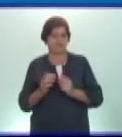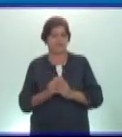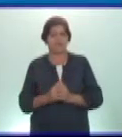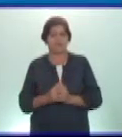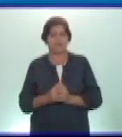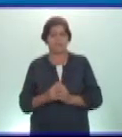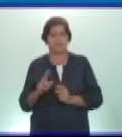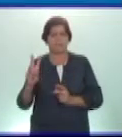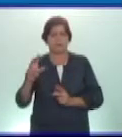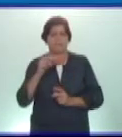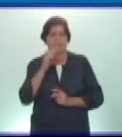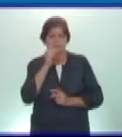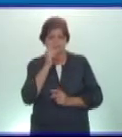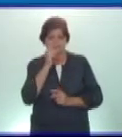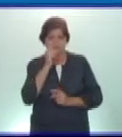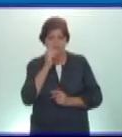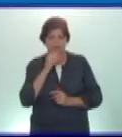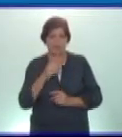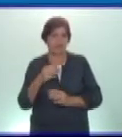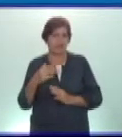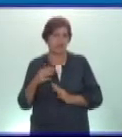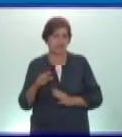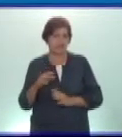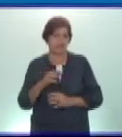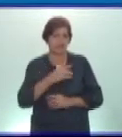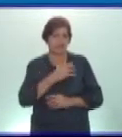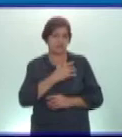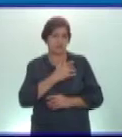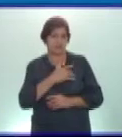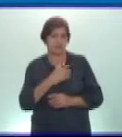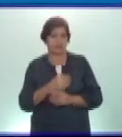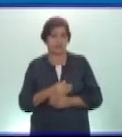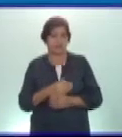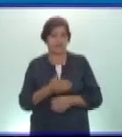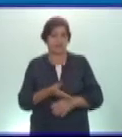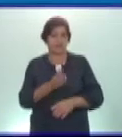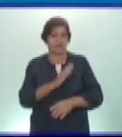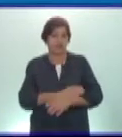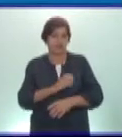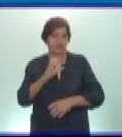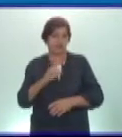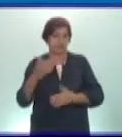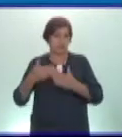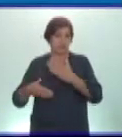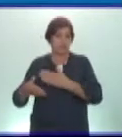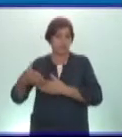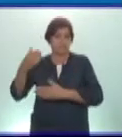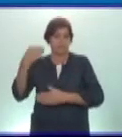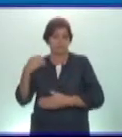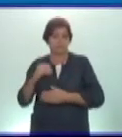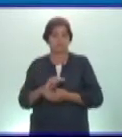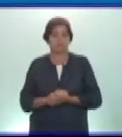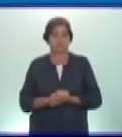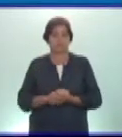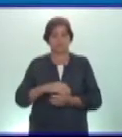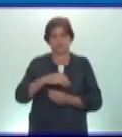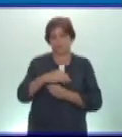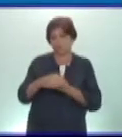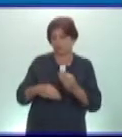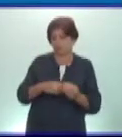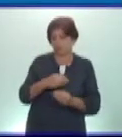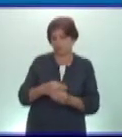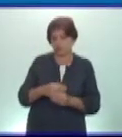que se encuentra acá expresada en el ante copretérito del modo indicativo. Si la cambiamos al ante pospretérito